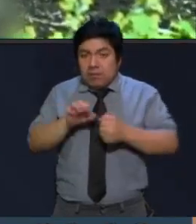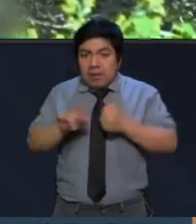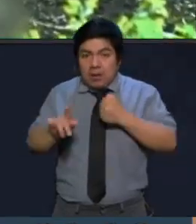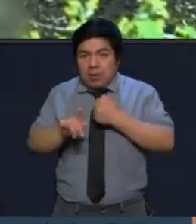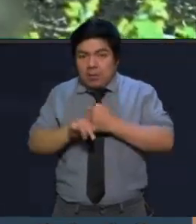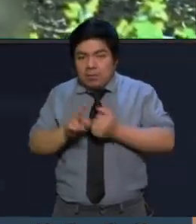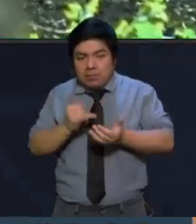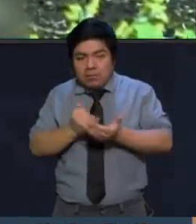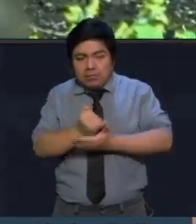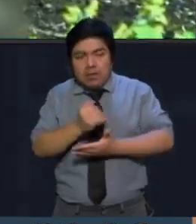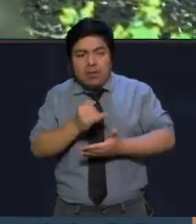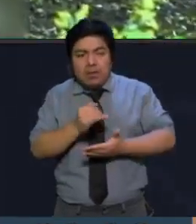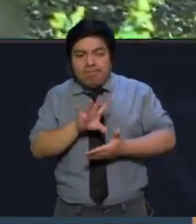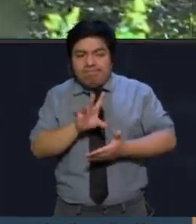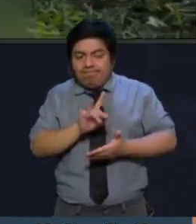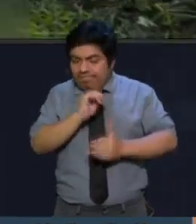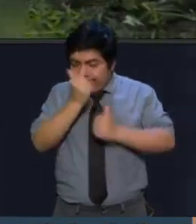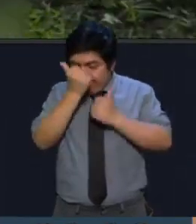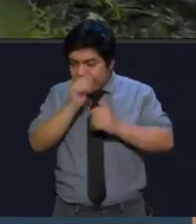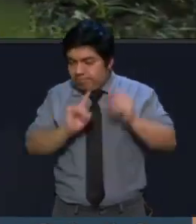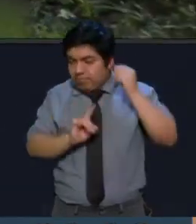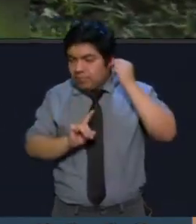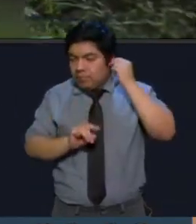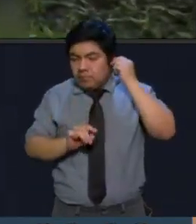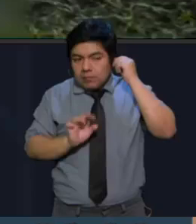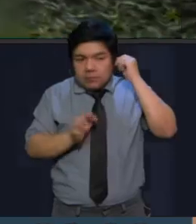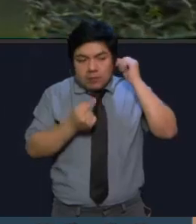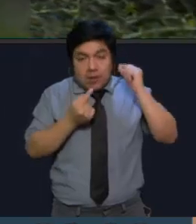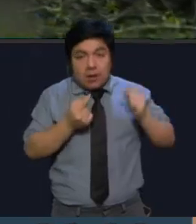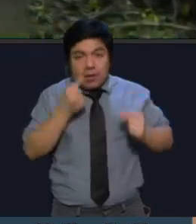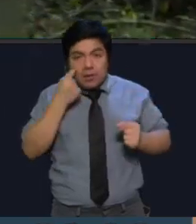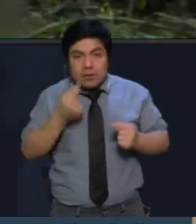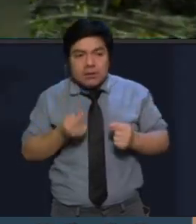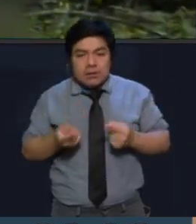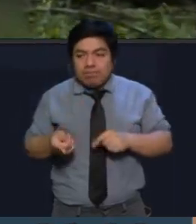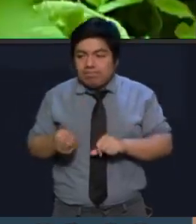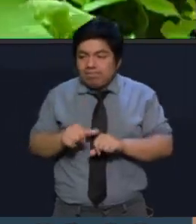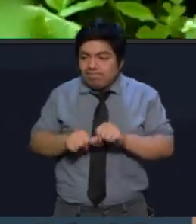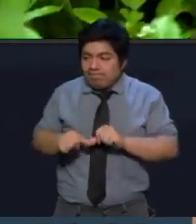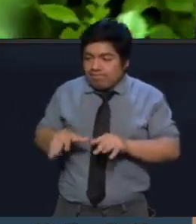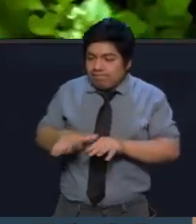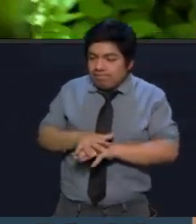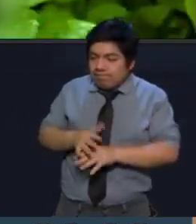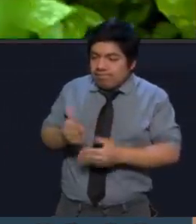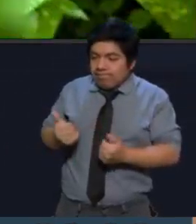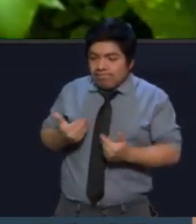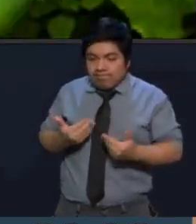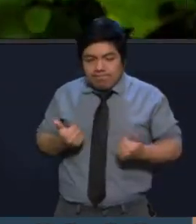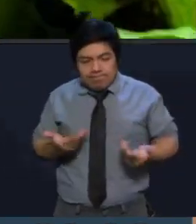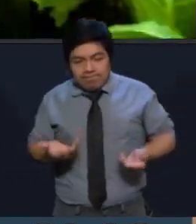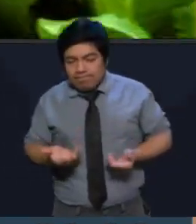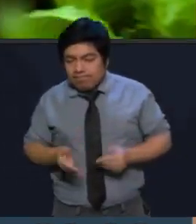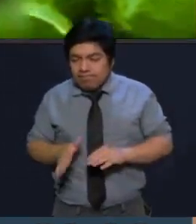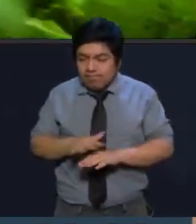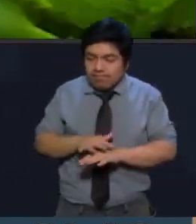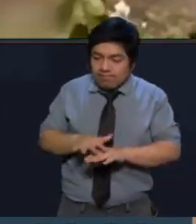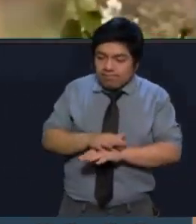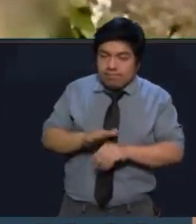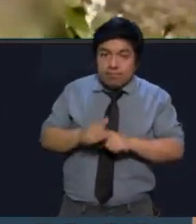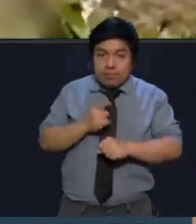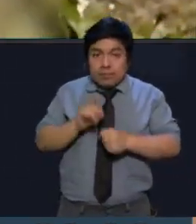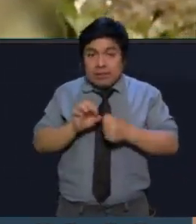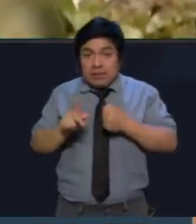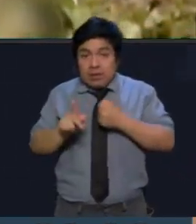para atrás porque no logró encontrar un sustituto, pese a que Europa, la inversión